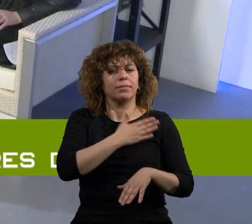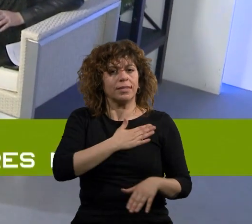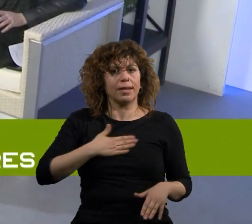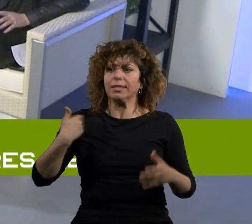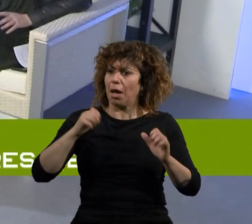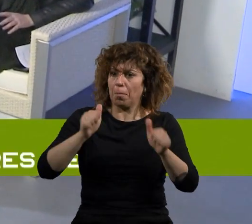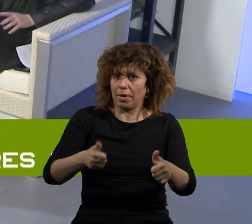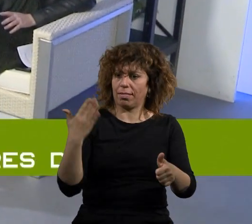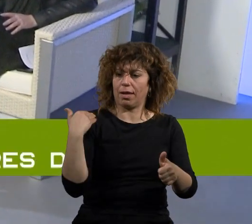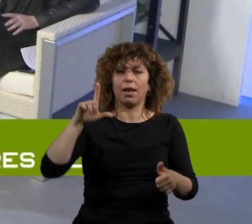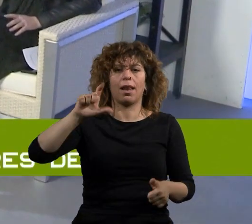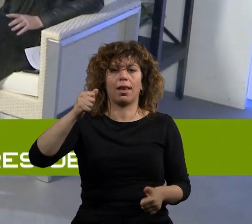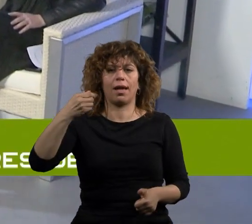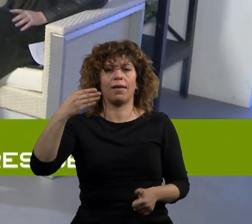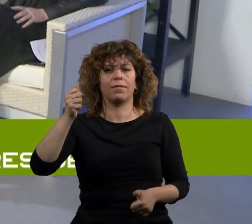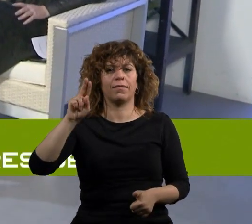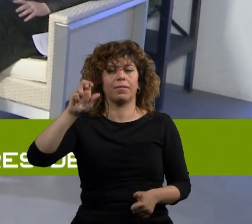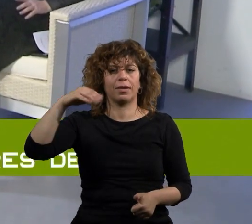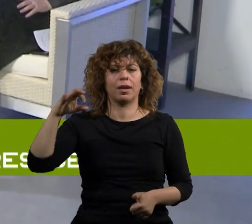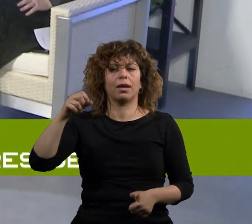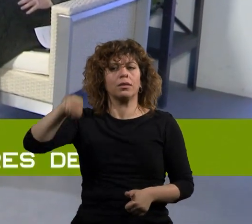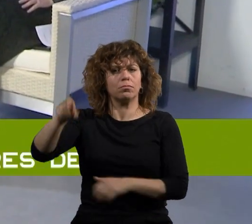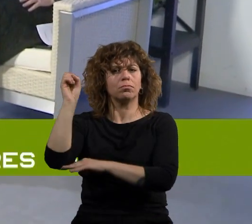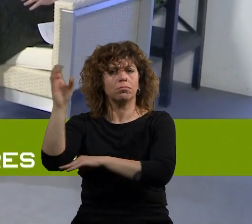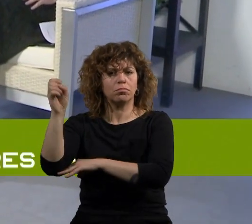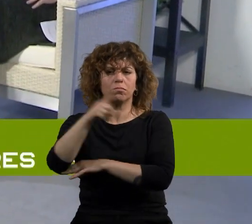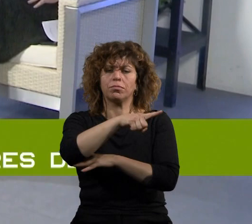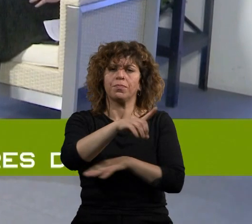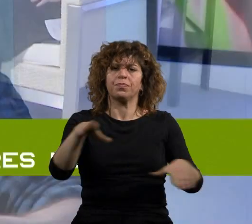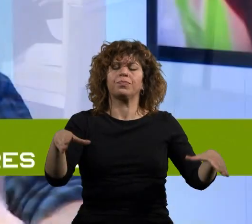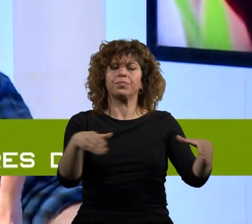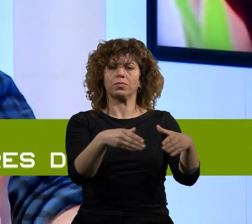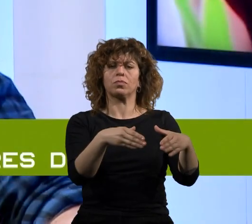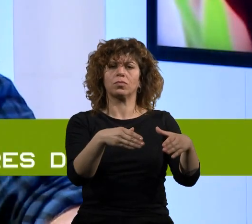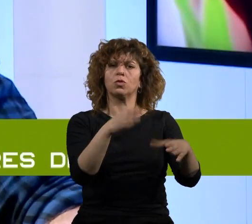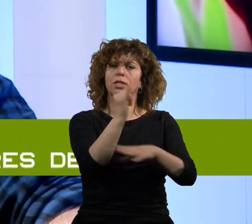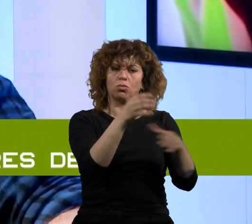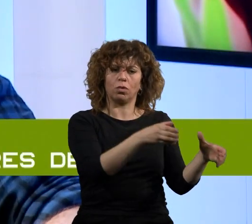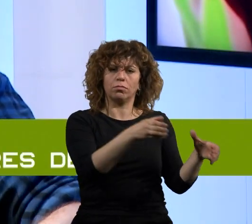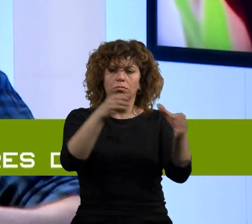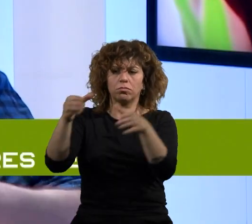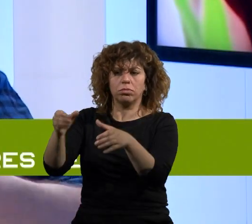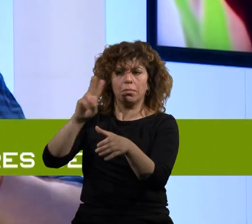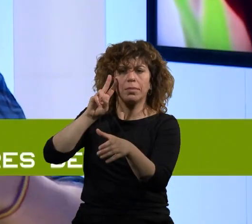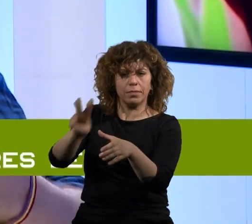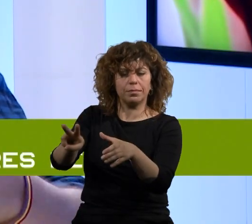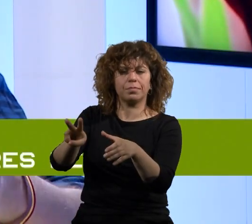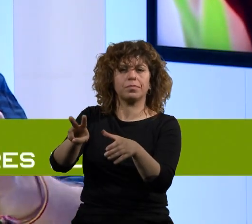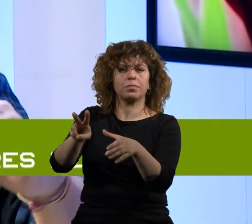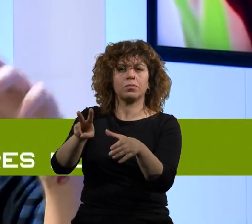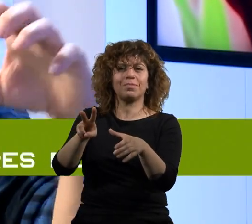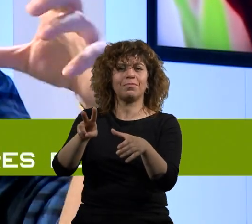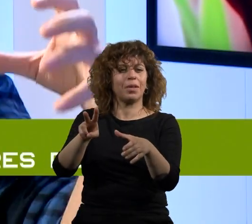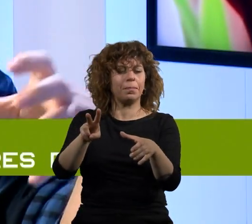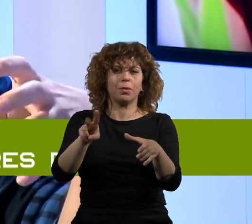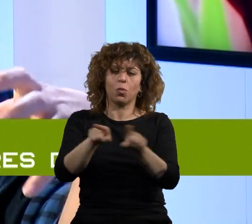está haciendo, o sea, la Barranca ha hecho algunas charlas también llevan gente a la Barranca de los institutos para mostrarla. Pero yo creo que de esta